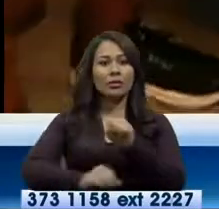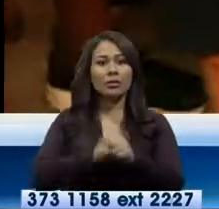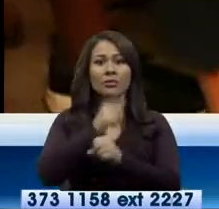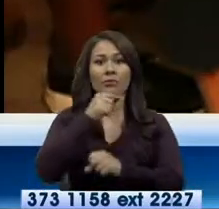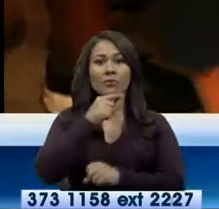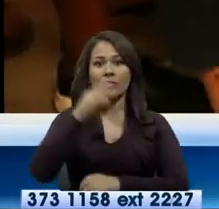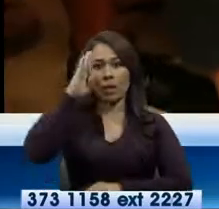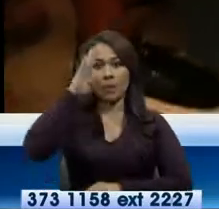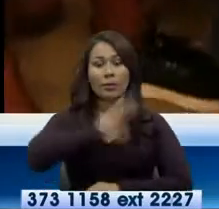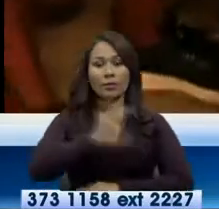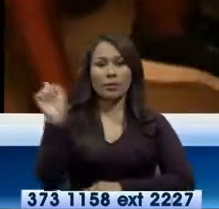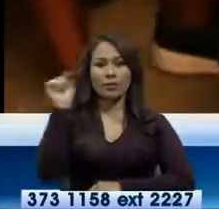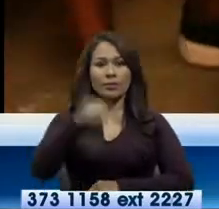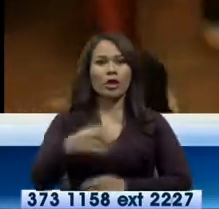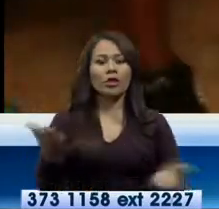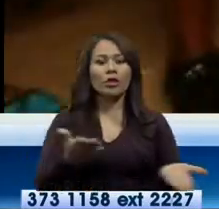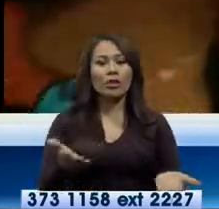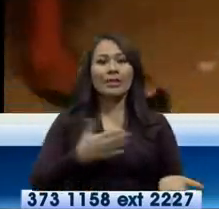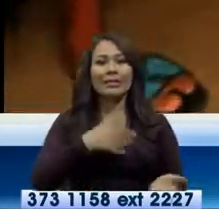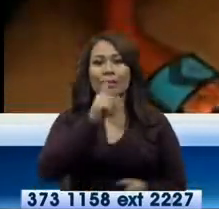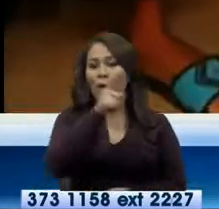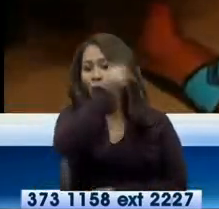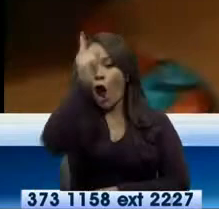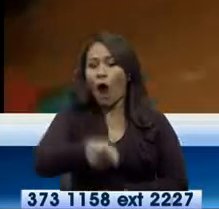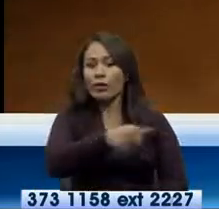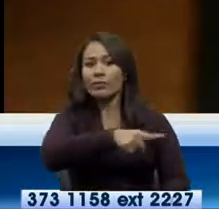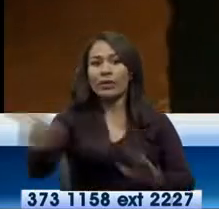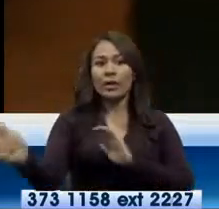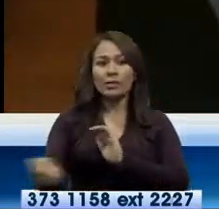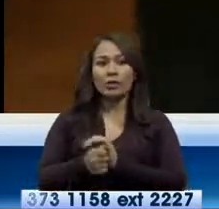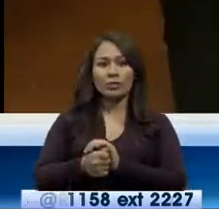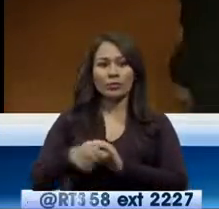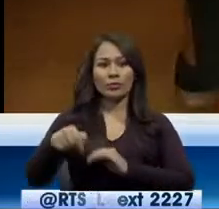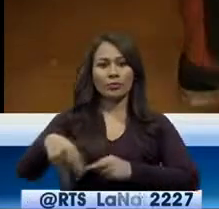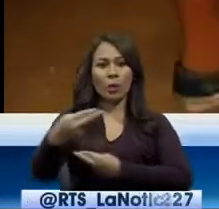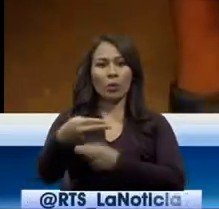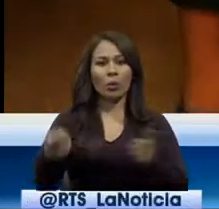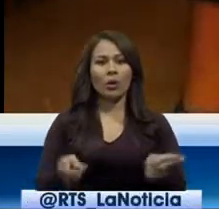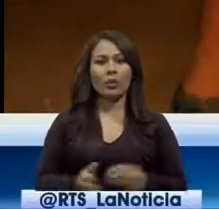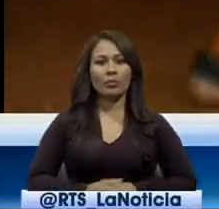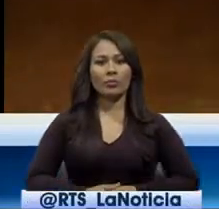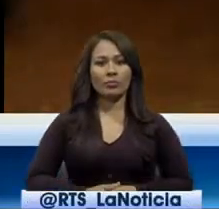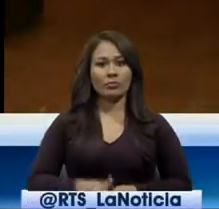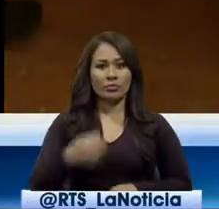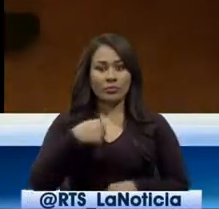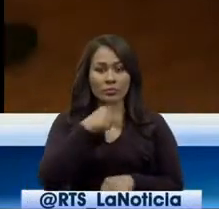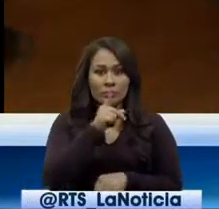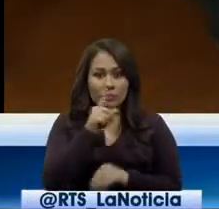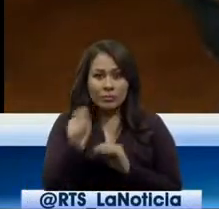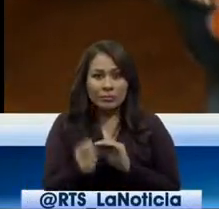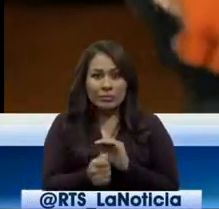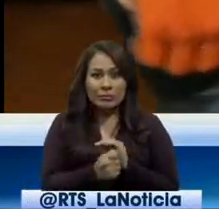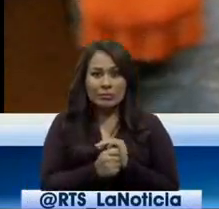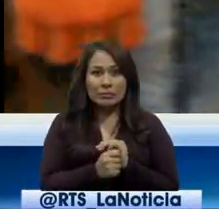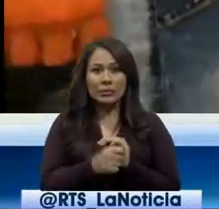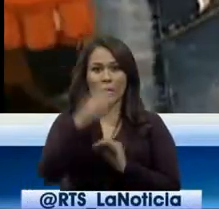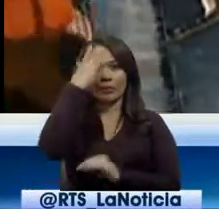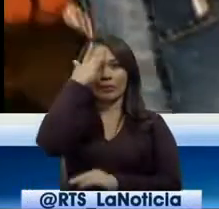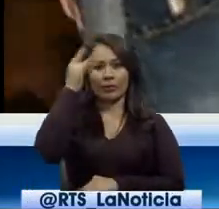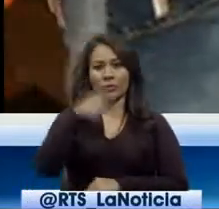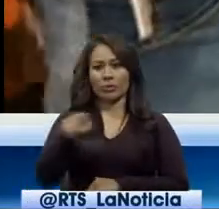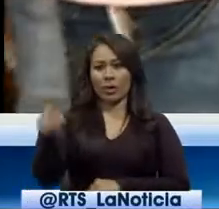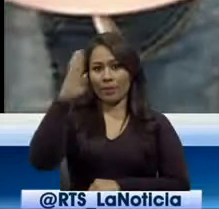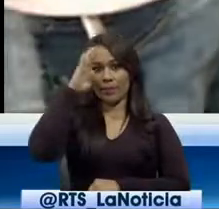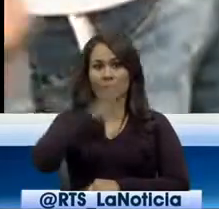autoridades, supuestamente los habían mandado a esconderse. Este es un cuarto, también nos trajeron aquí para que nosotros nos escondamos, ¿me entiendes? Ahorita lo que llegaron